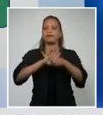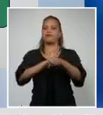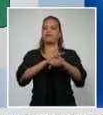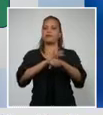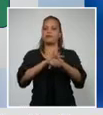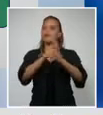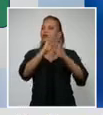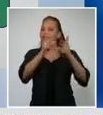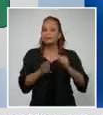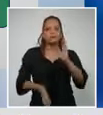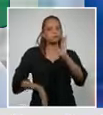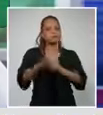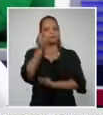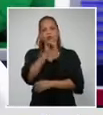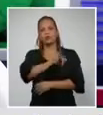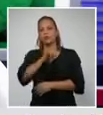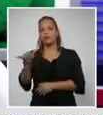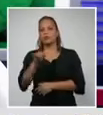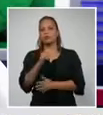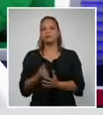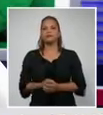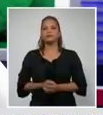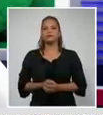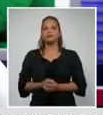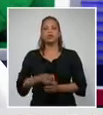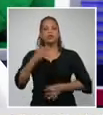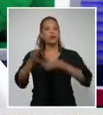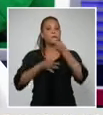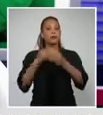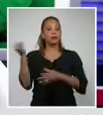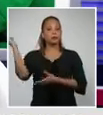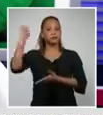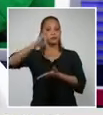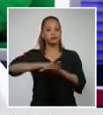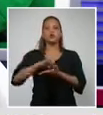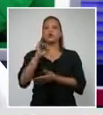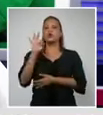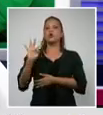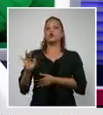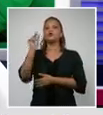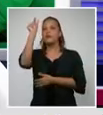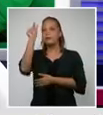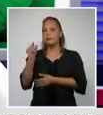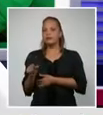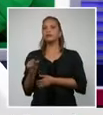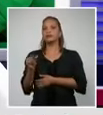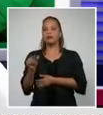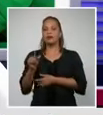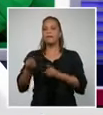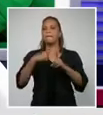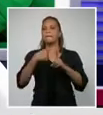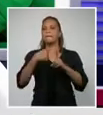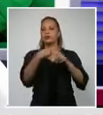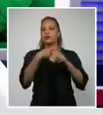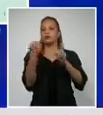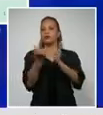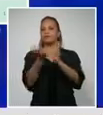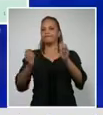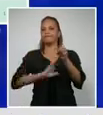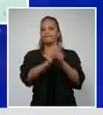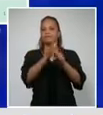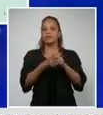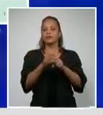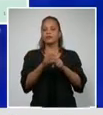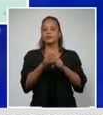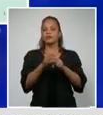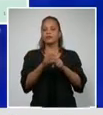elevada. Importados, como yo había dicho ya, 8 personas se diagnosticaron ayer. uno de aquí,